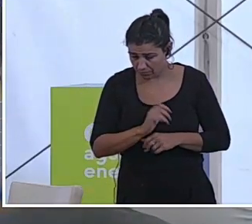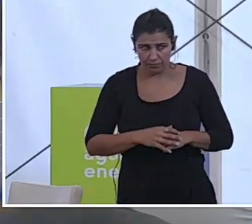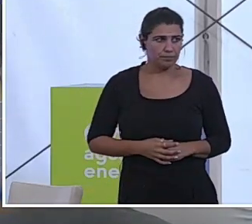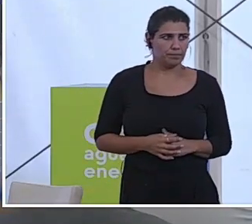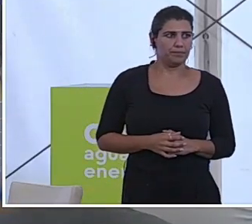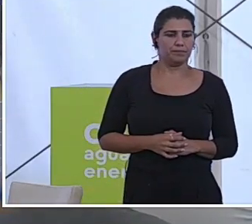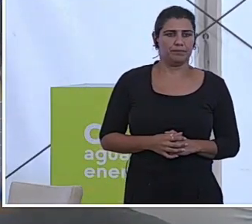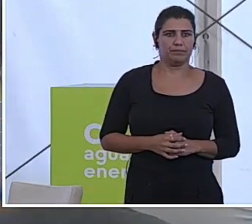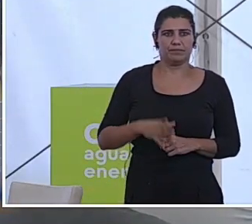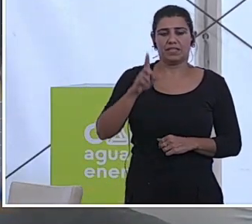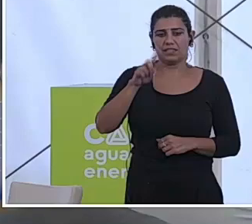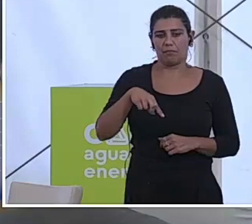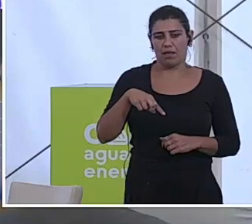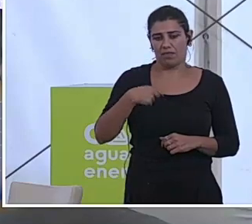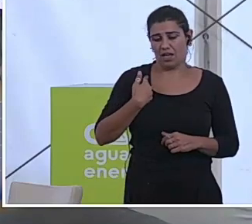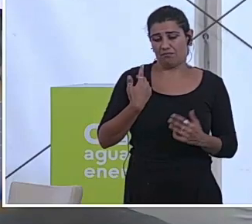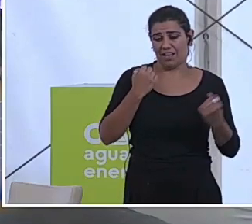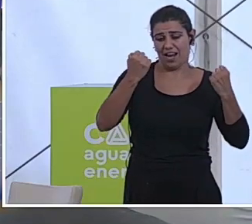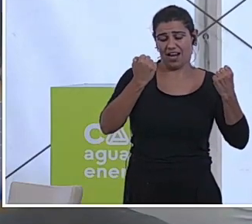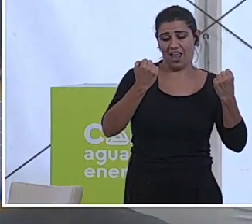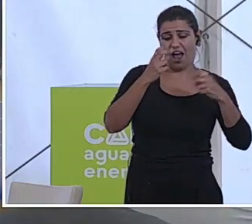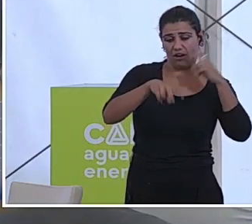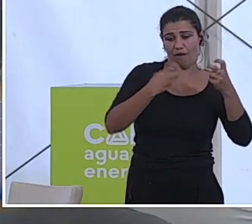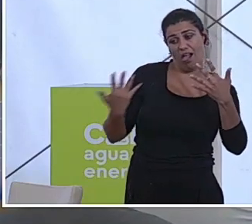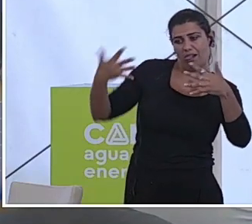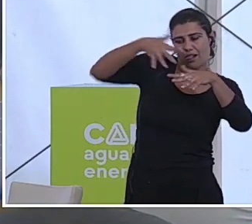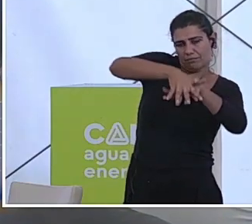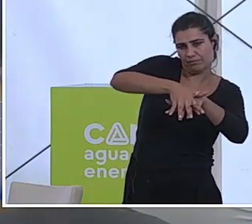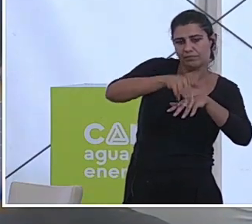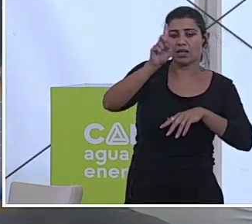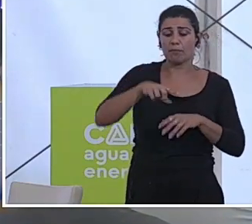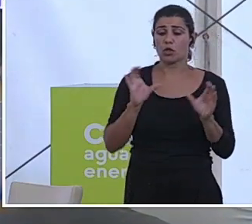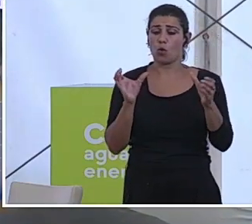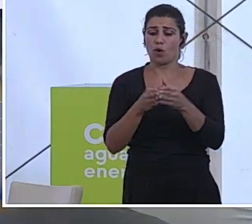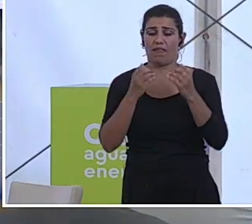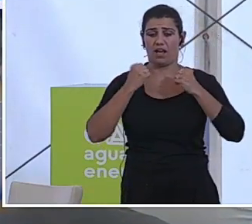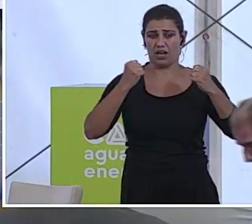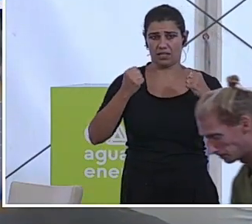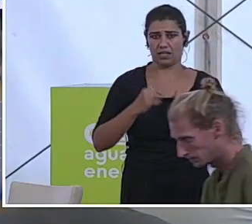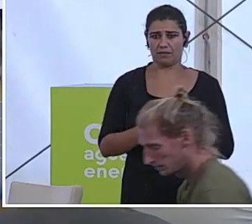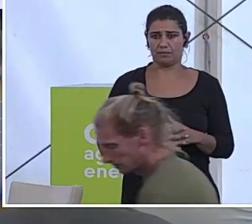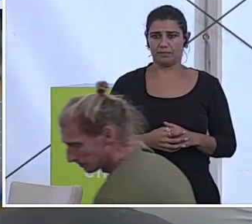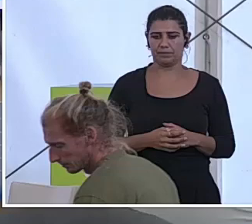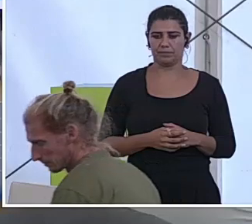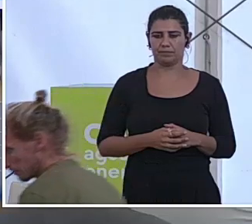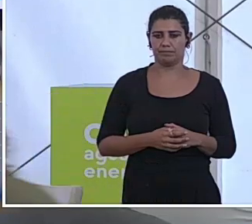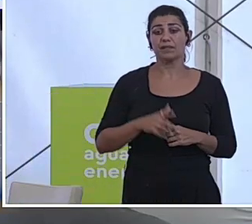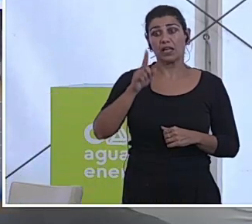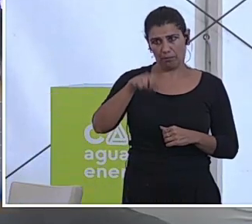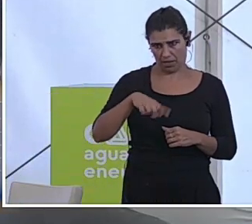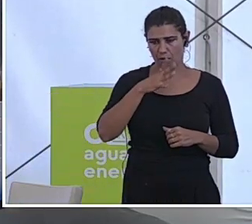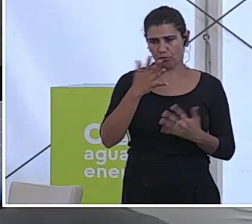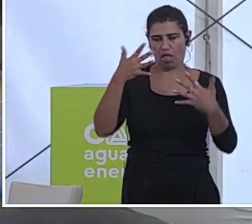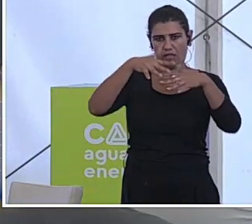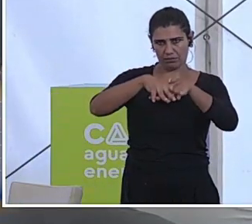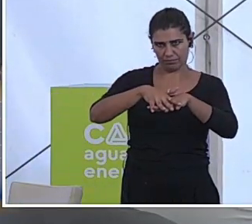como integración de energías renovables. Nos ha hablado de comunidades energéticas como integración de energías renovables. Nos